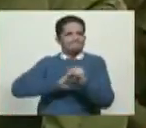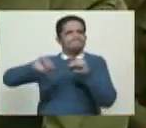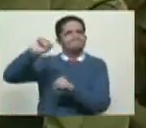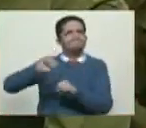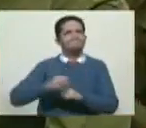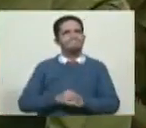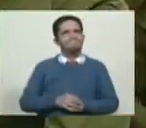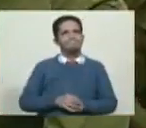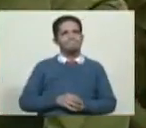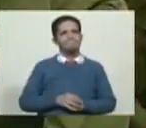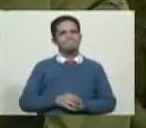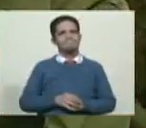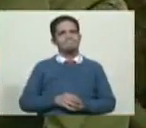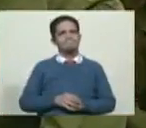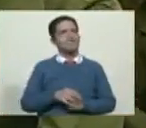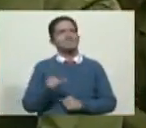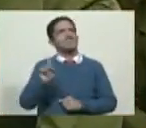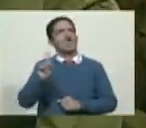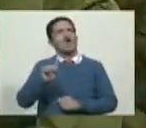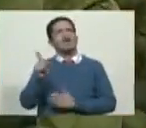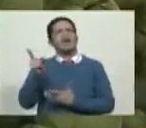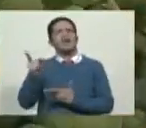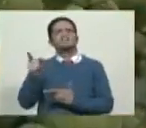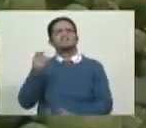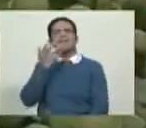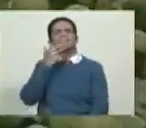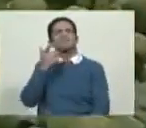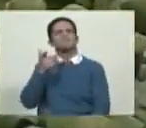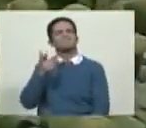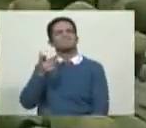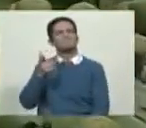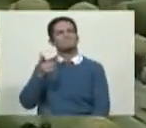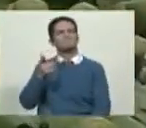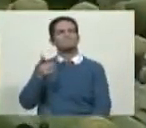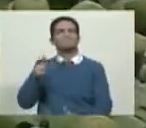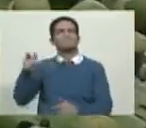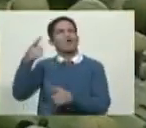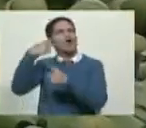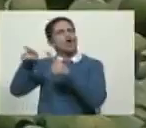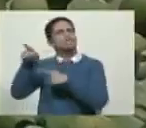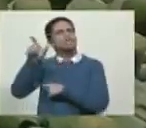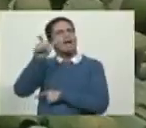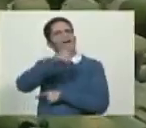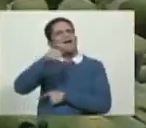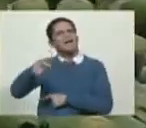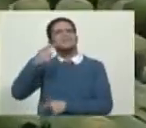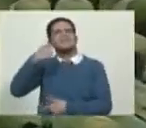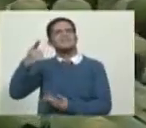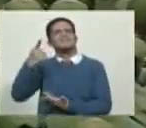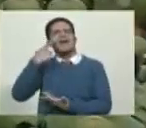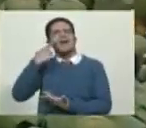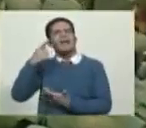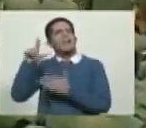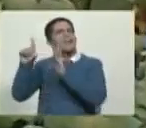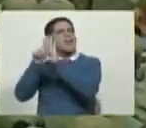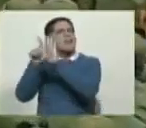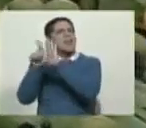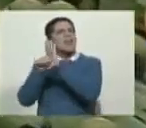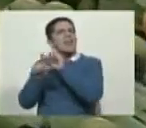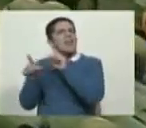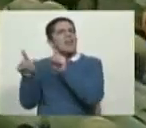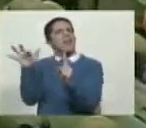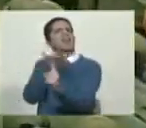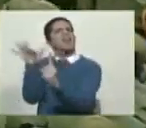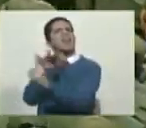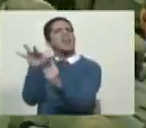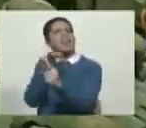texto constitucional que dice que la soberanía reside intransferiblemente en el pueblo, y para eso está la Fuerza Armada Nacional Bolivariana, hermanos